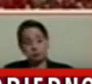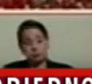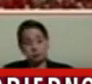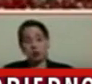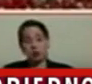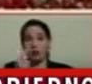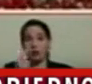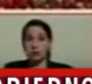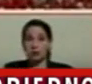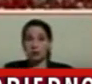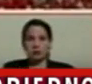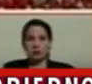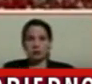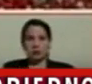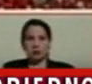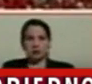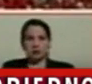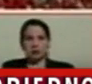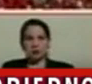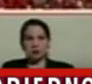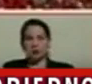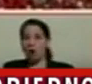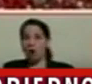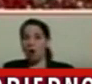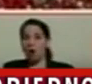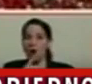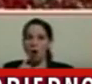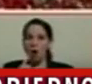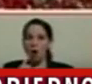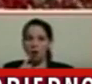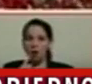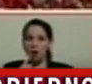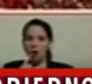Y nombran a un grupo de honorables,